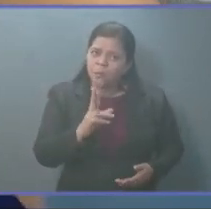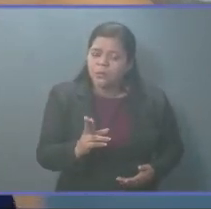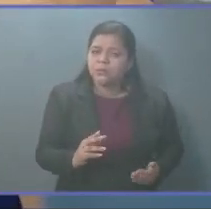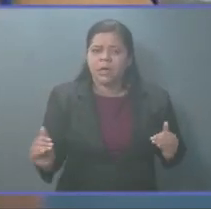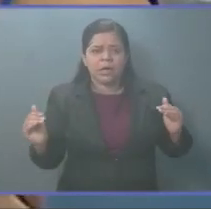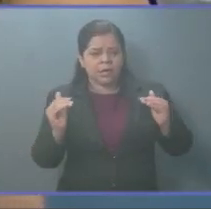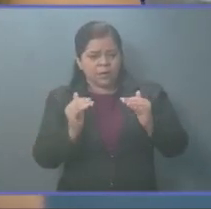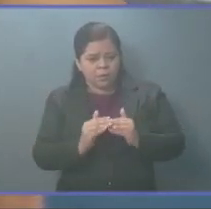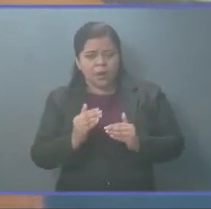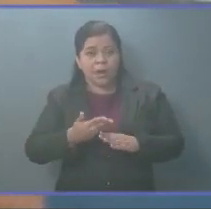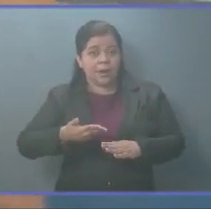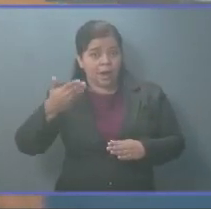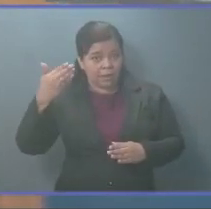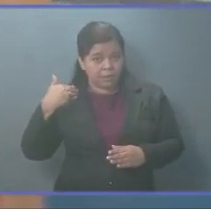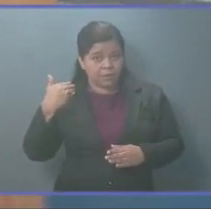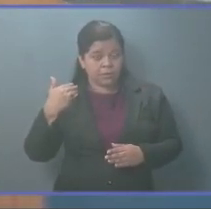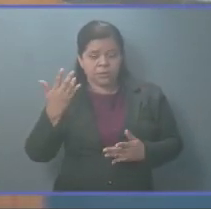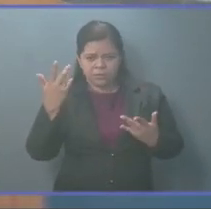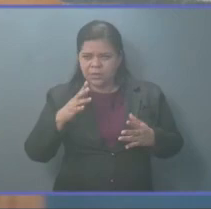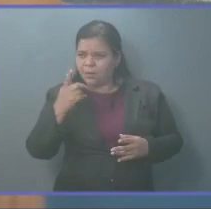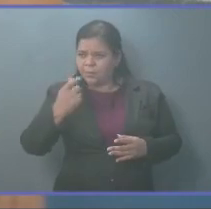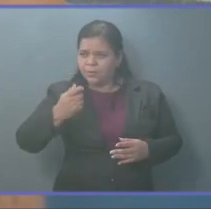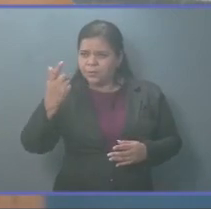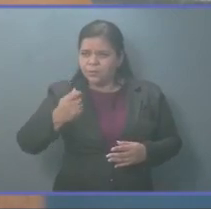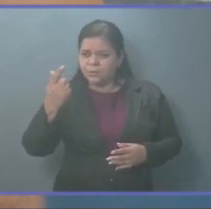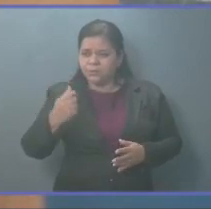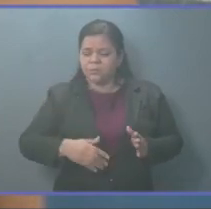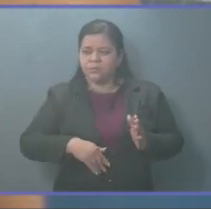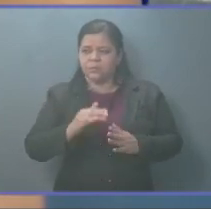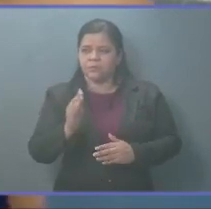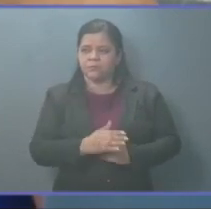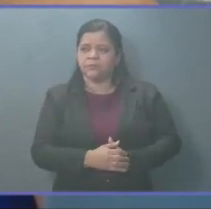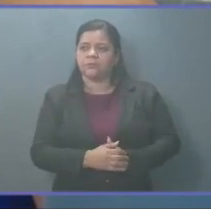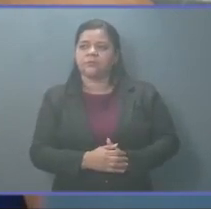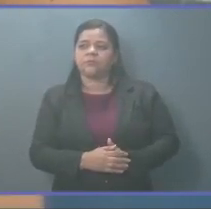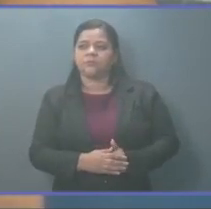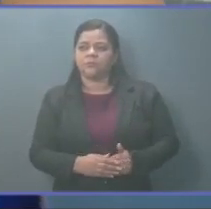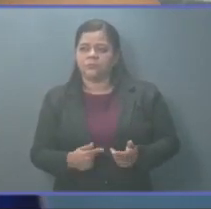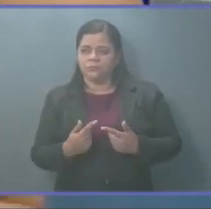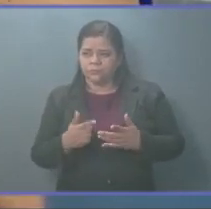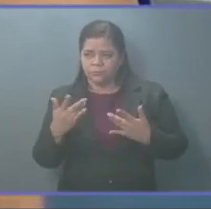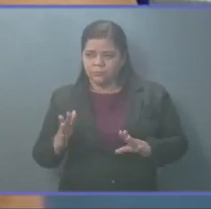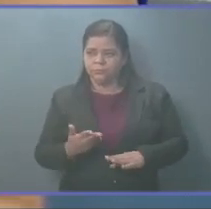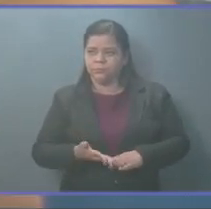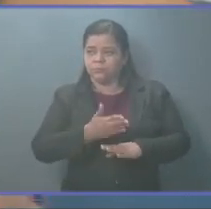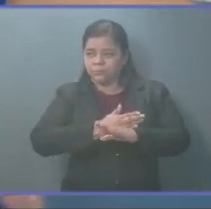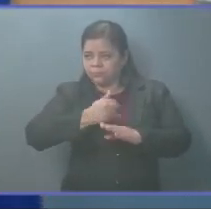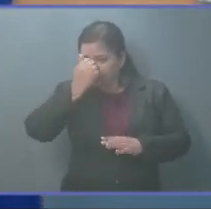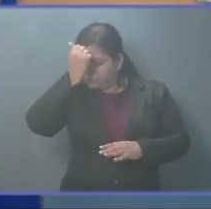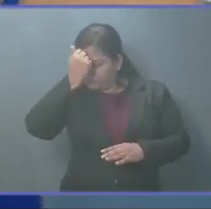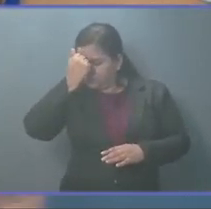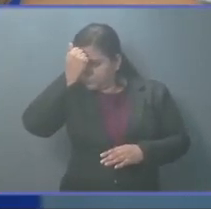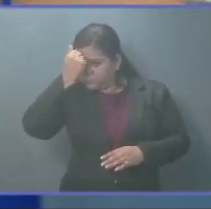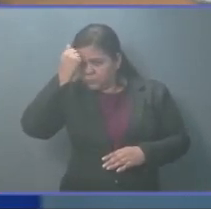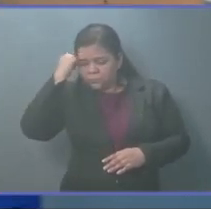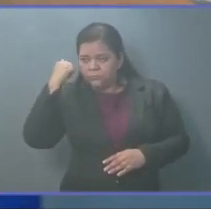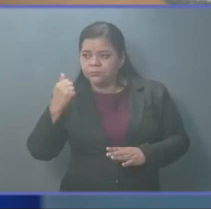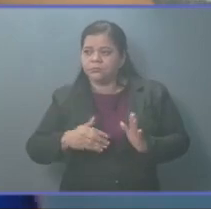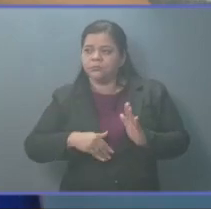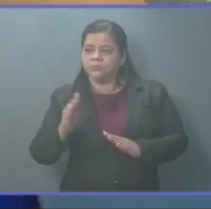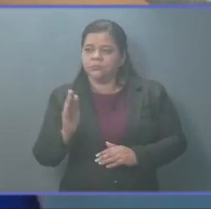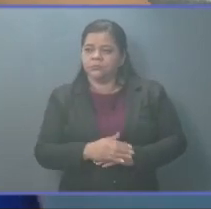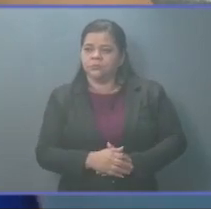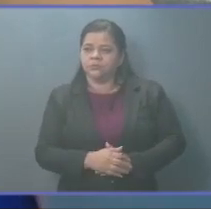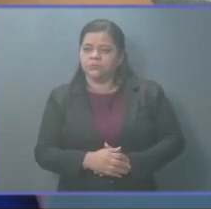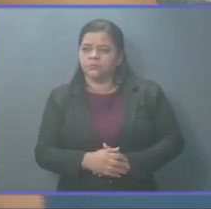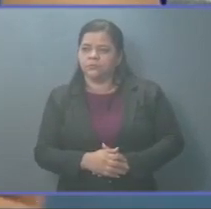que la interpelación anterior, hace ya varios meses, muy bien aprendidas las respuestas, muy bien